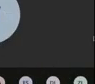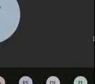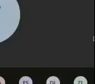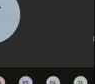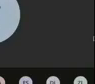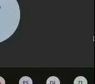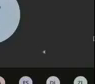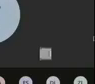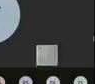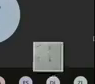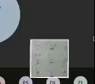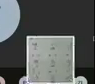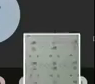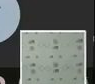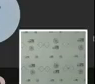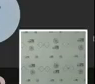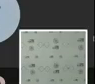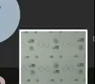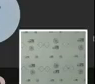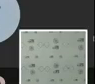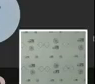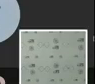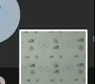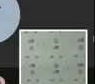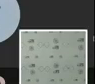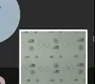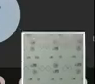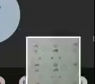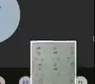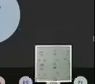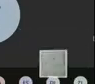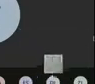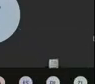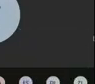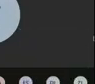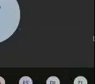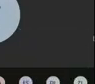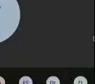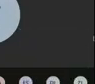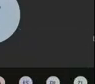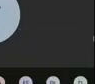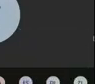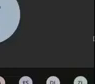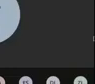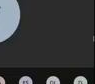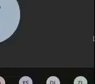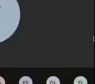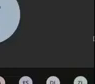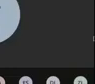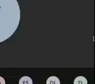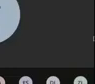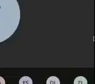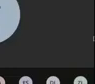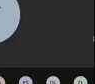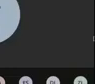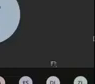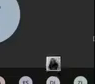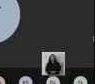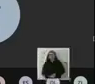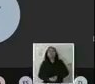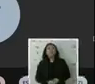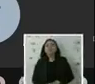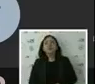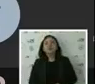A nombre del Tribunal Electoral de la Ciudad de México y la Secretaría de Educación, Ciencia, Tecnología e Innovación de la Ciudad